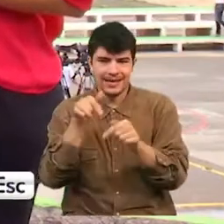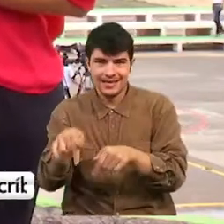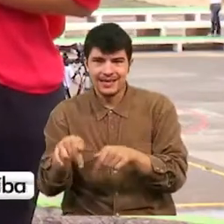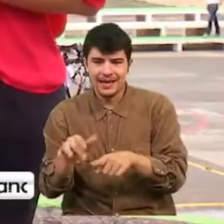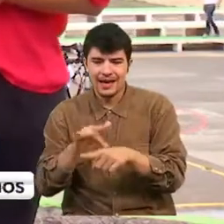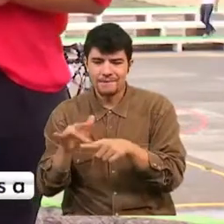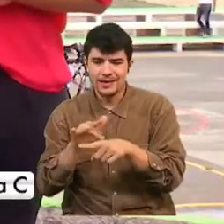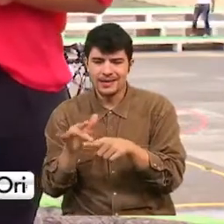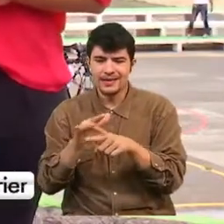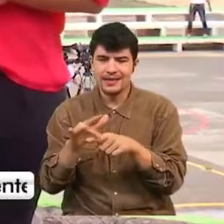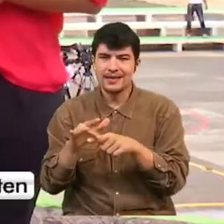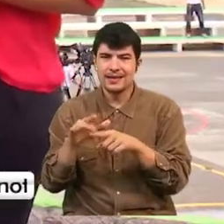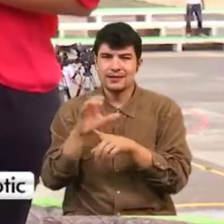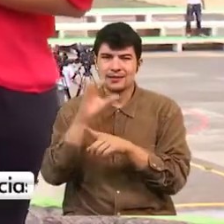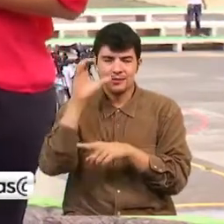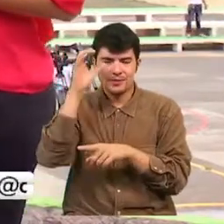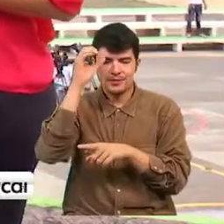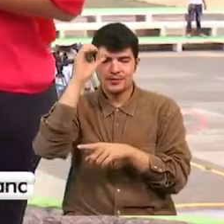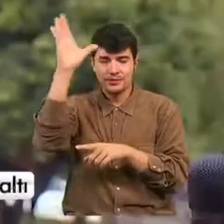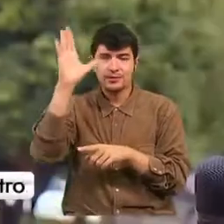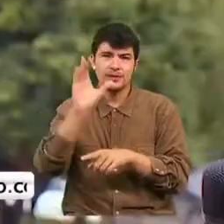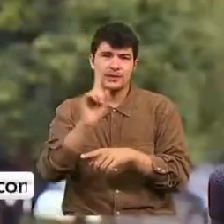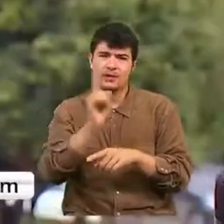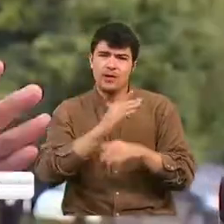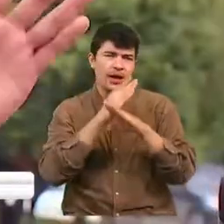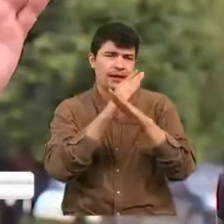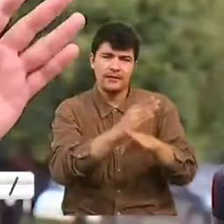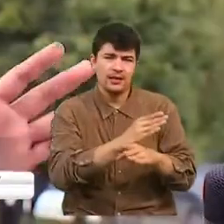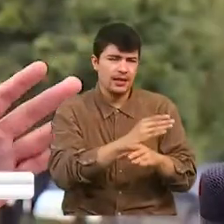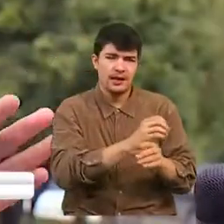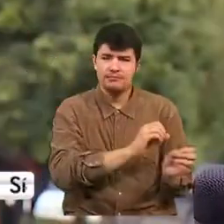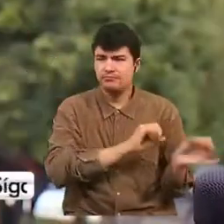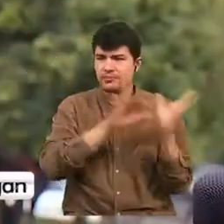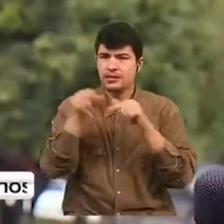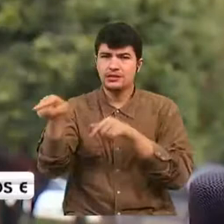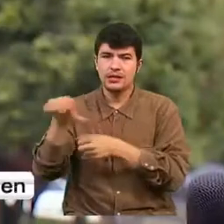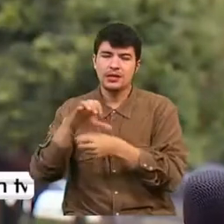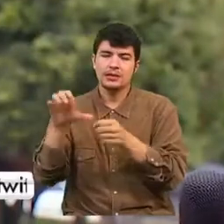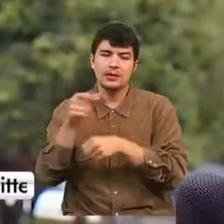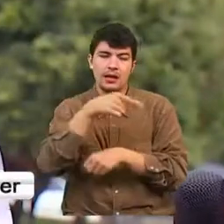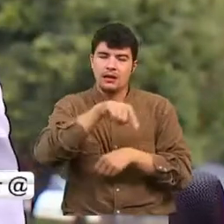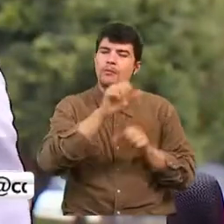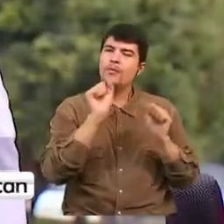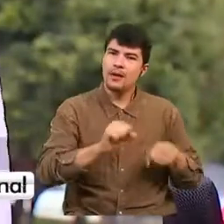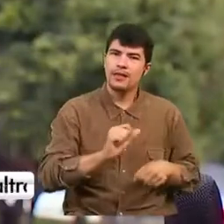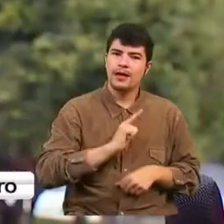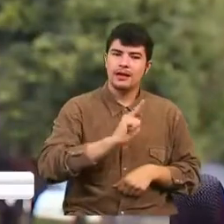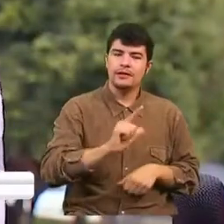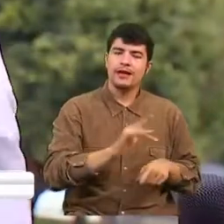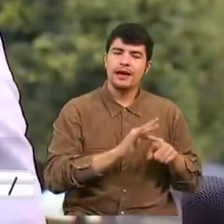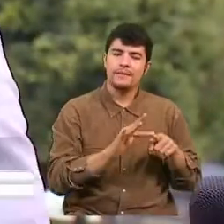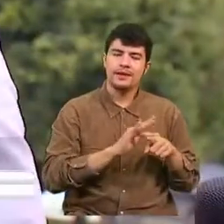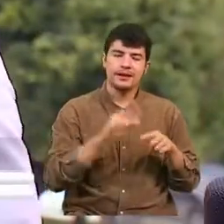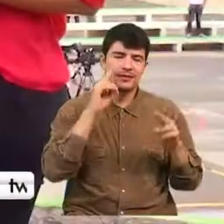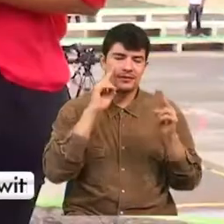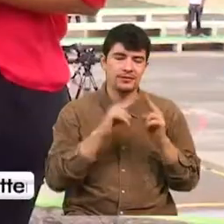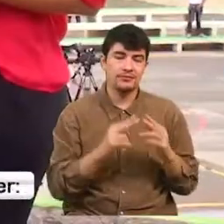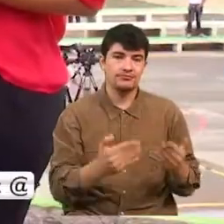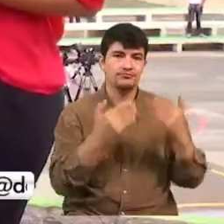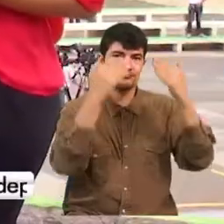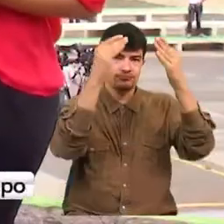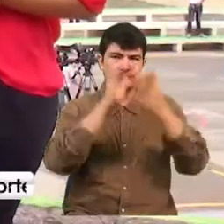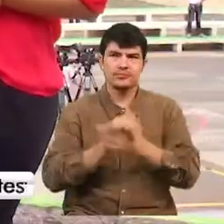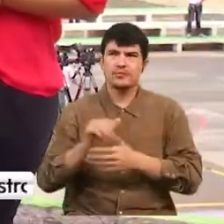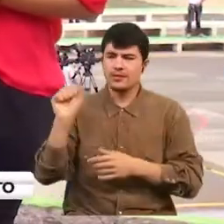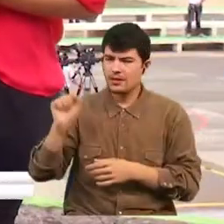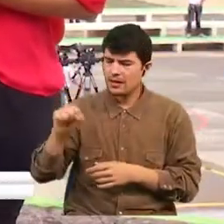y evitar el desplazamiento hacia las grandes ciudades y se conviertan en verdaderos líderes y apliquen este conocimiento en una mayor productividad. Muy